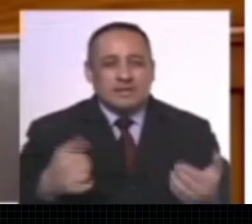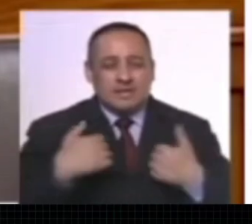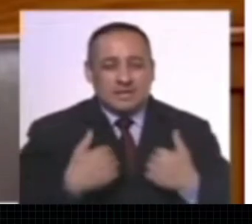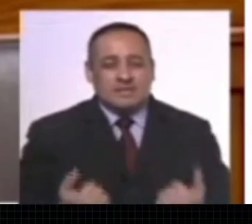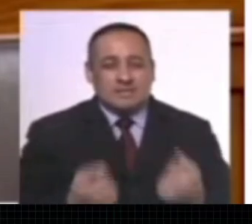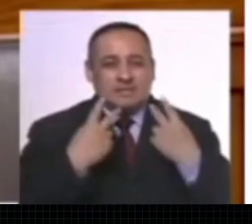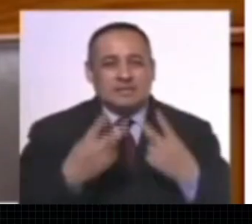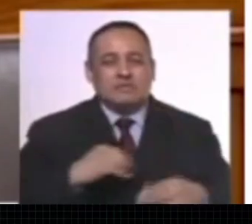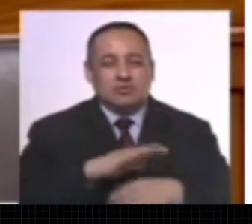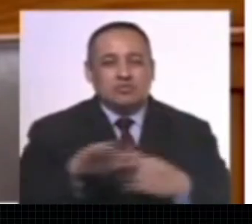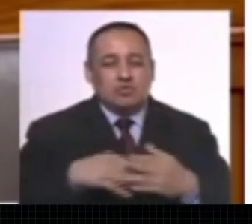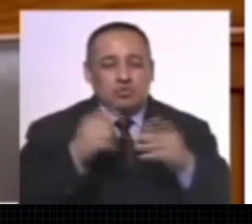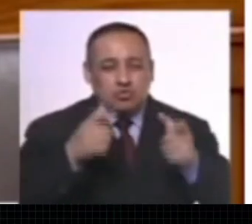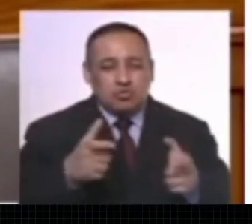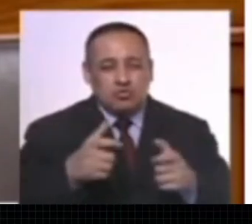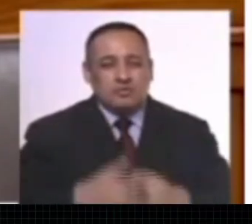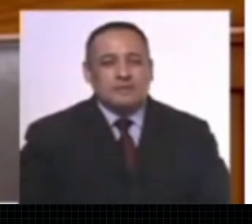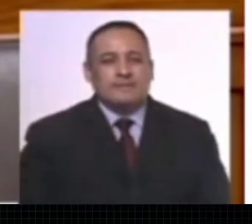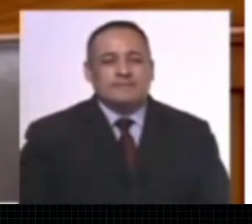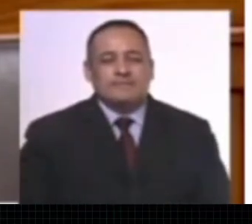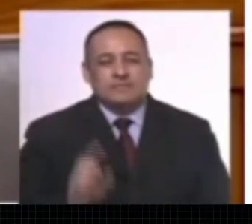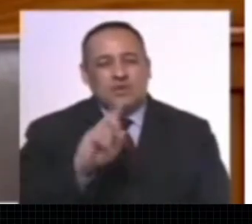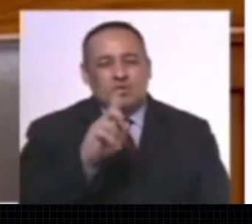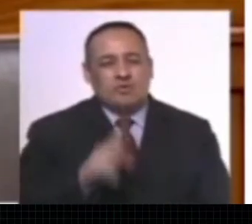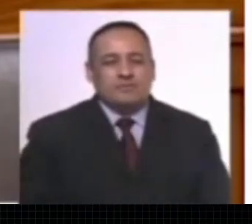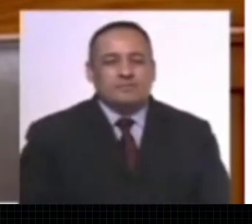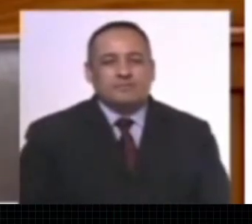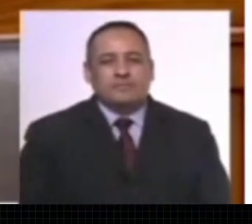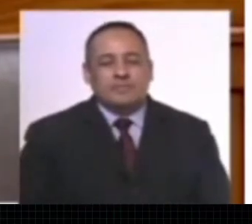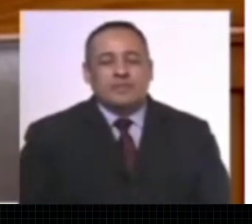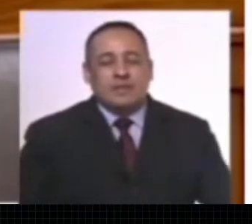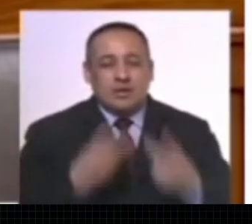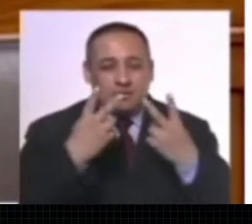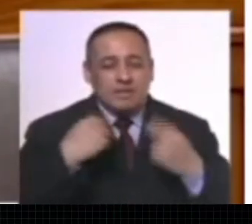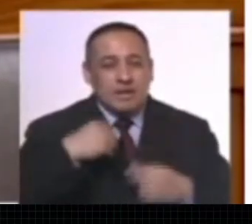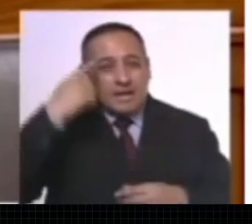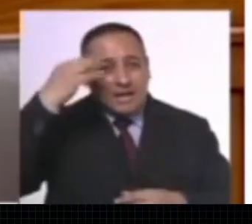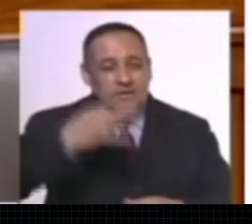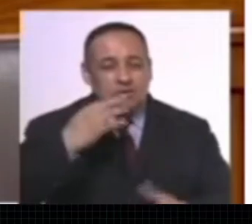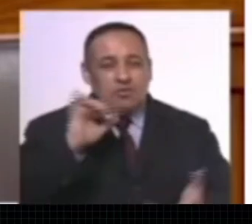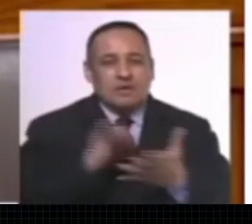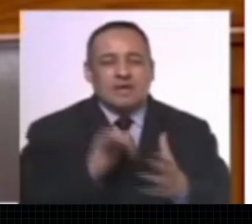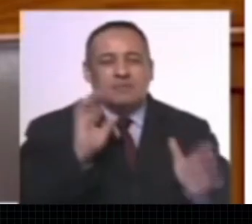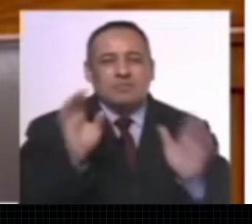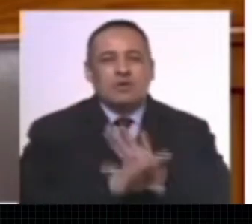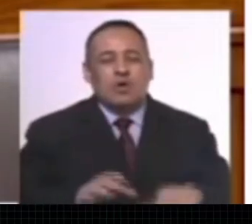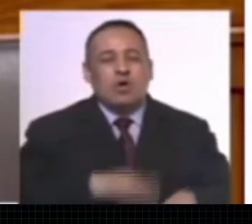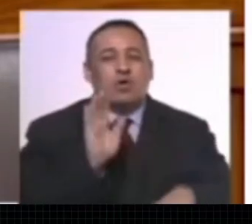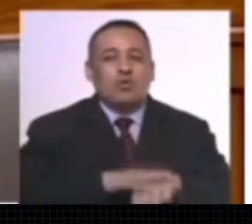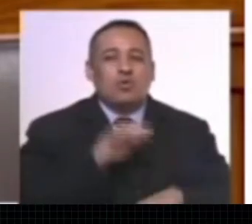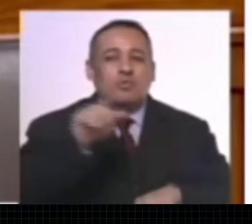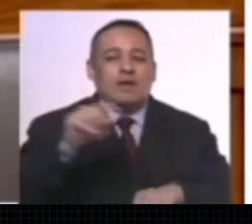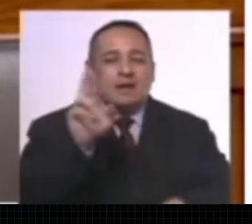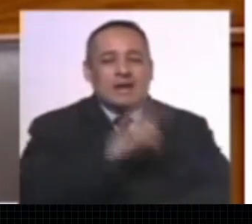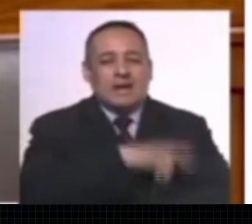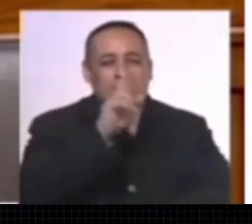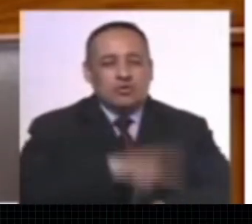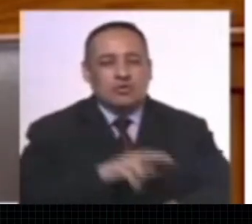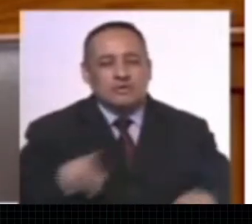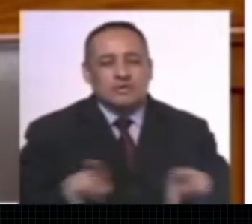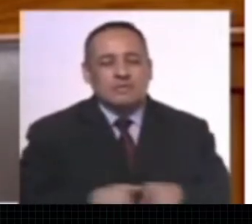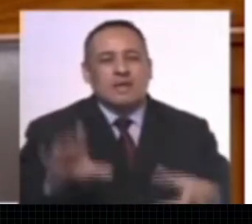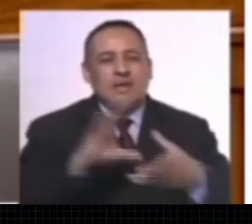tener todo bajo control? Claro que no. ¿O imaginó que echándole la culpa a las regiones y